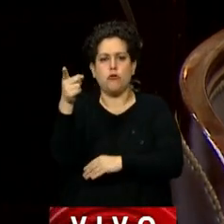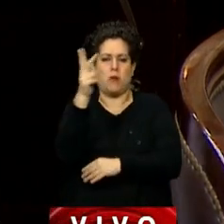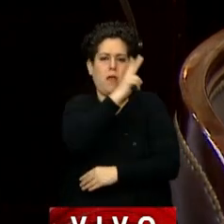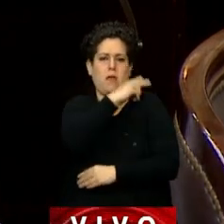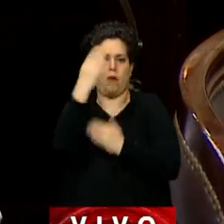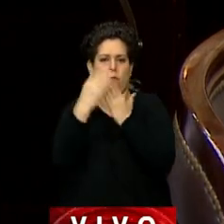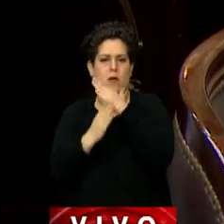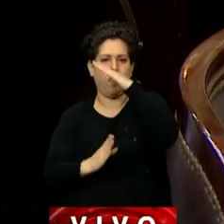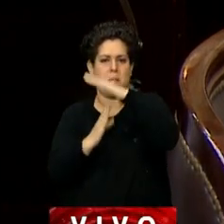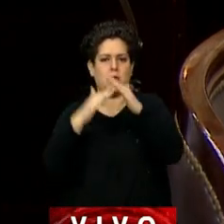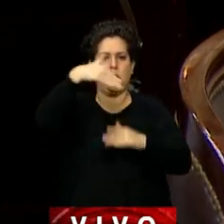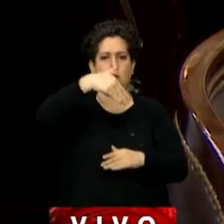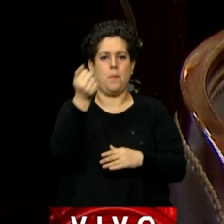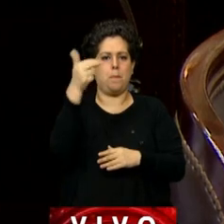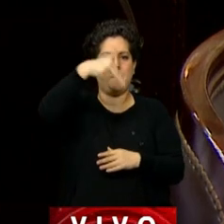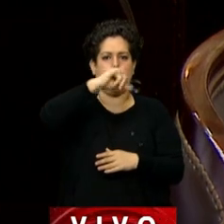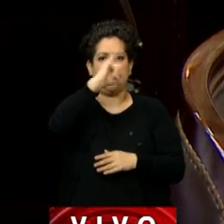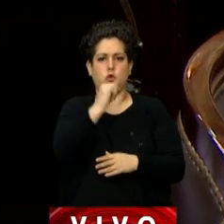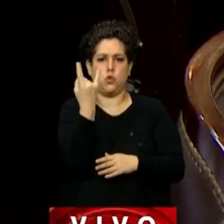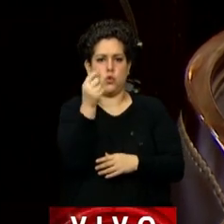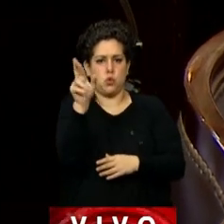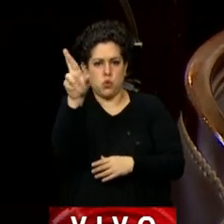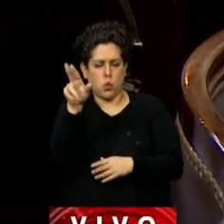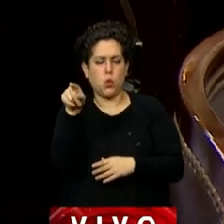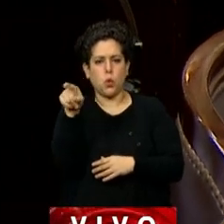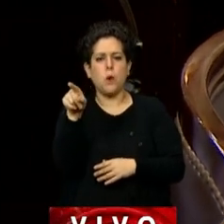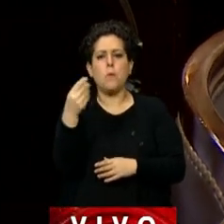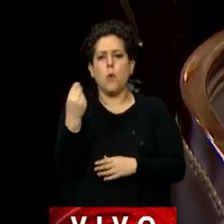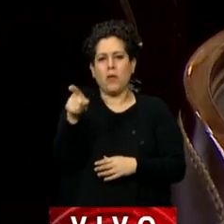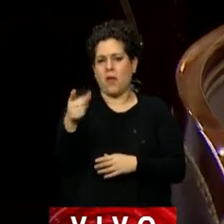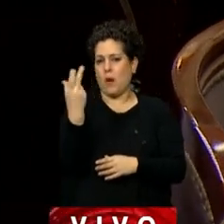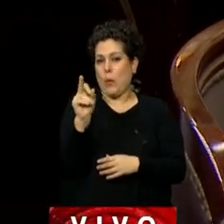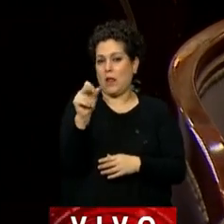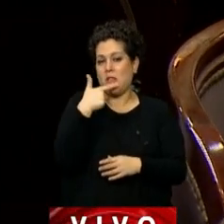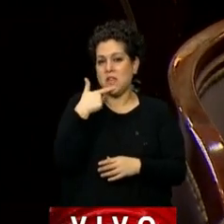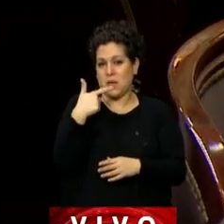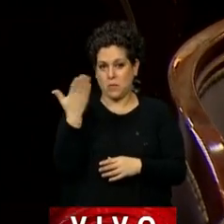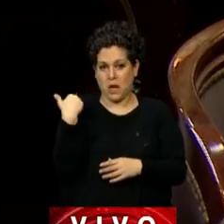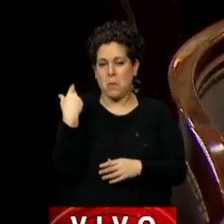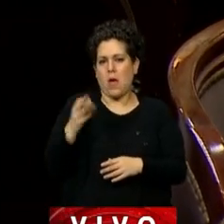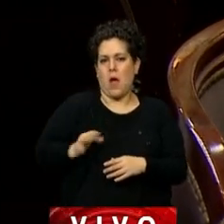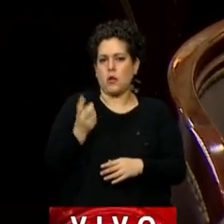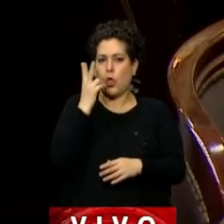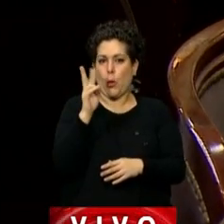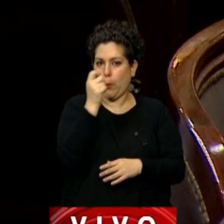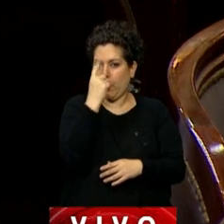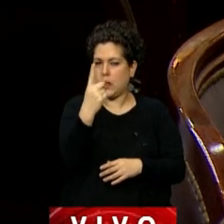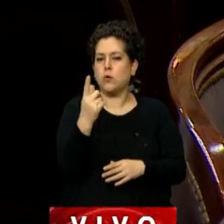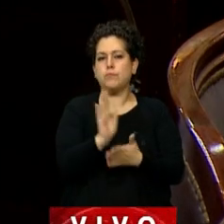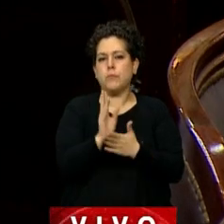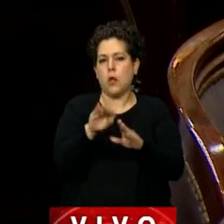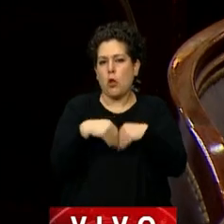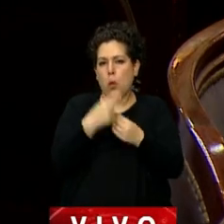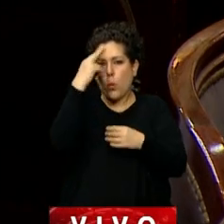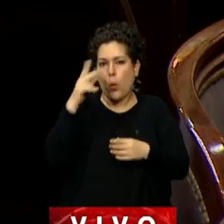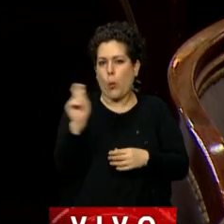Juan Mansur se hizo cargo de dicha responsabilidad el día 20 de septiembre del 2021, hace más de